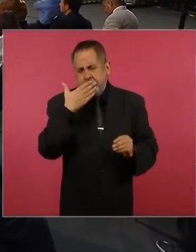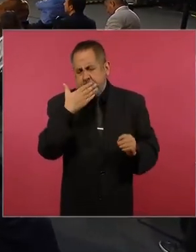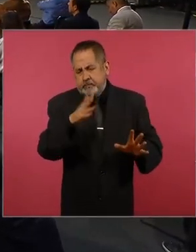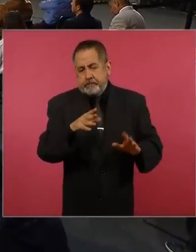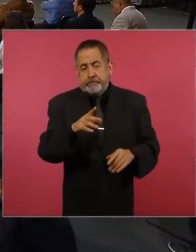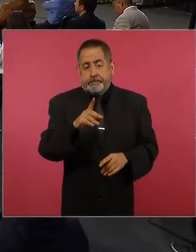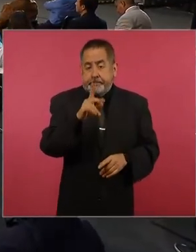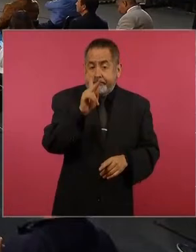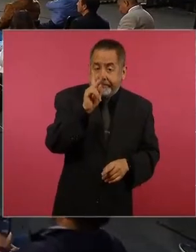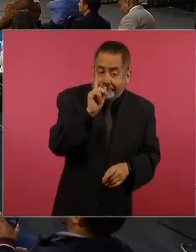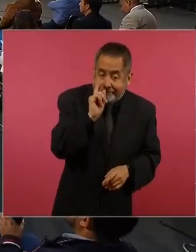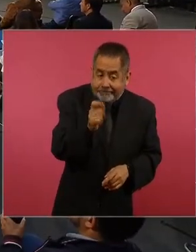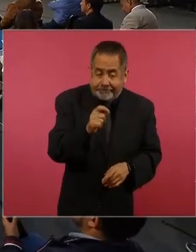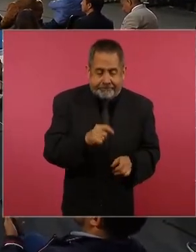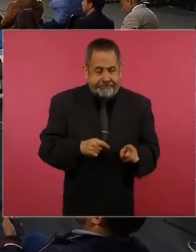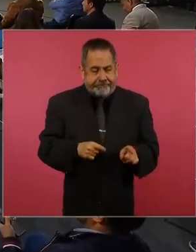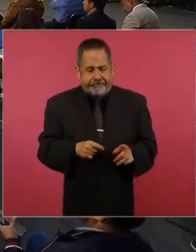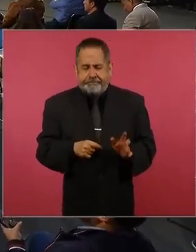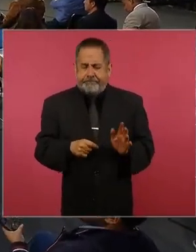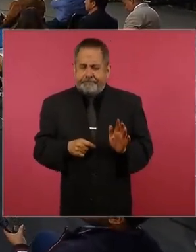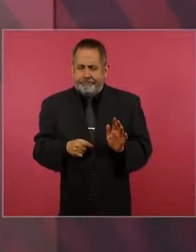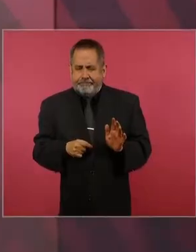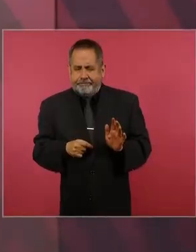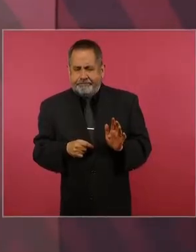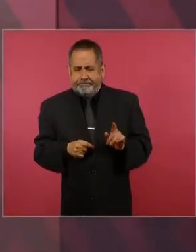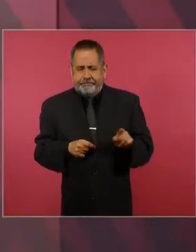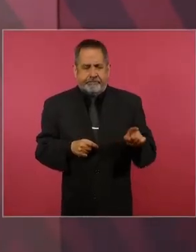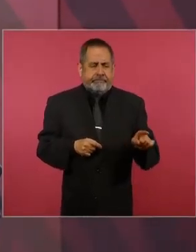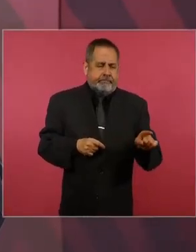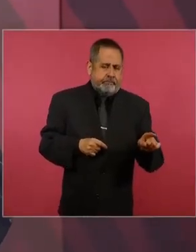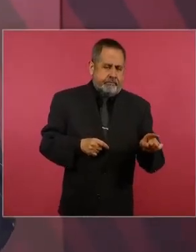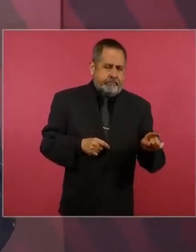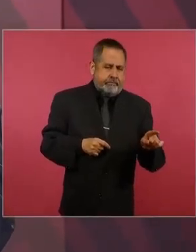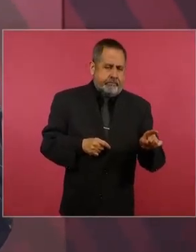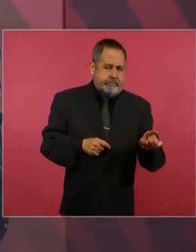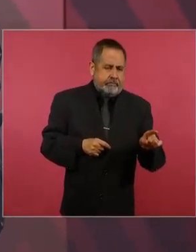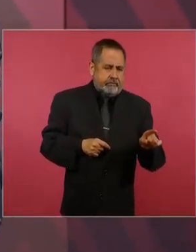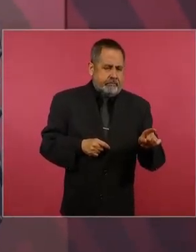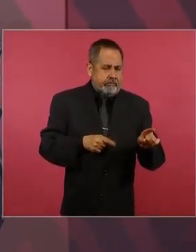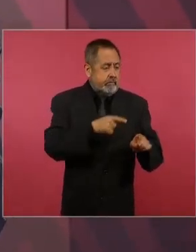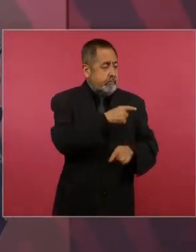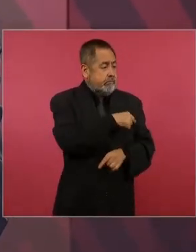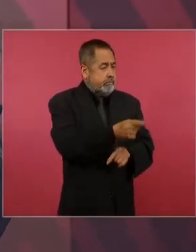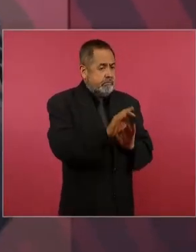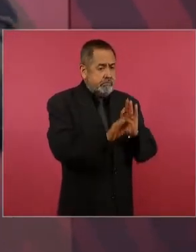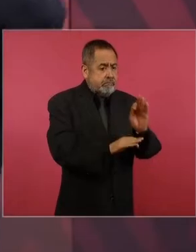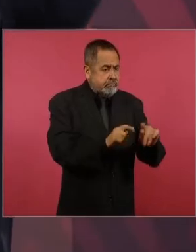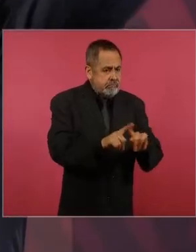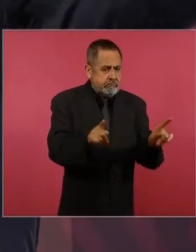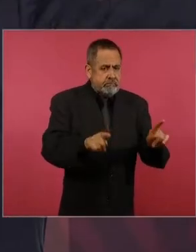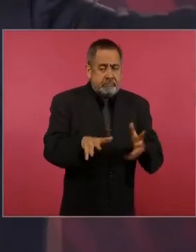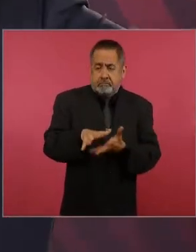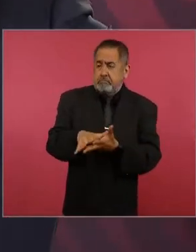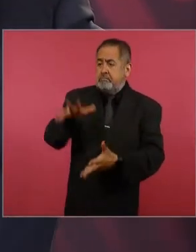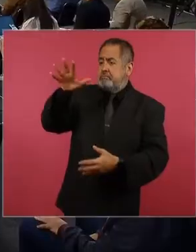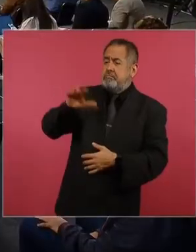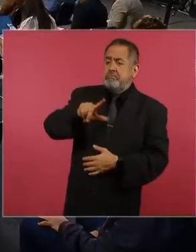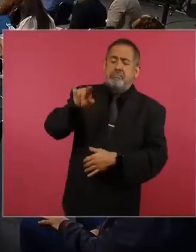Nada más que es un trato distinto al de la